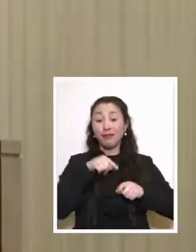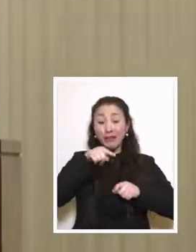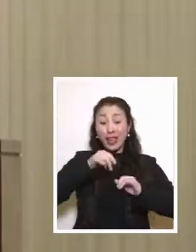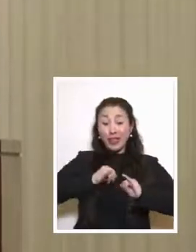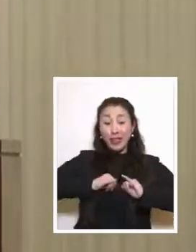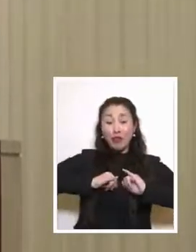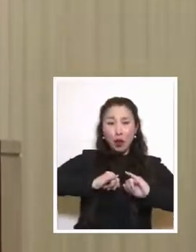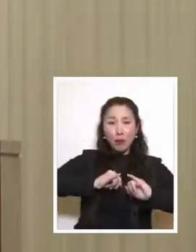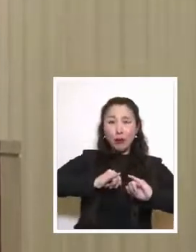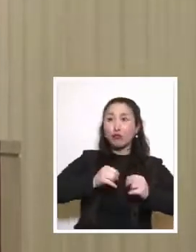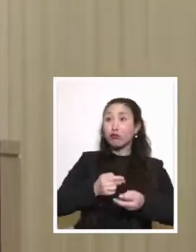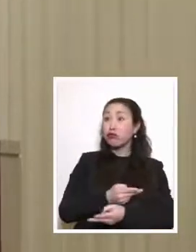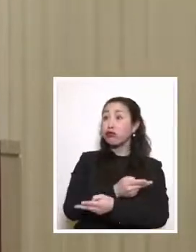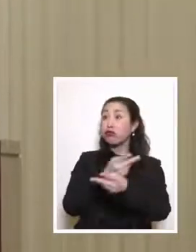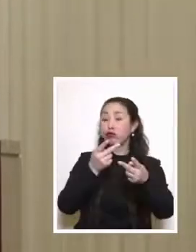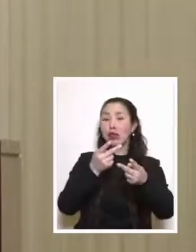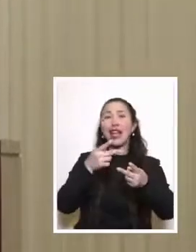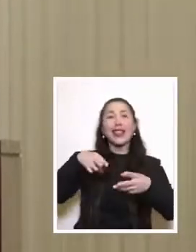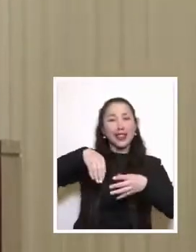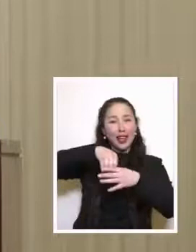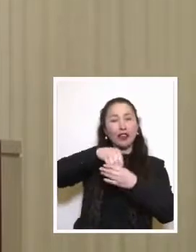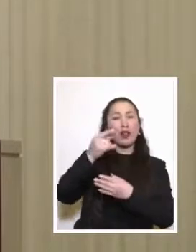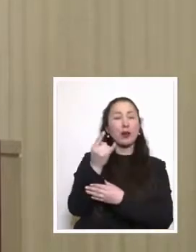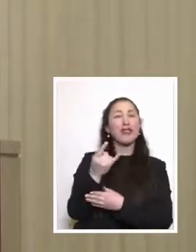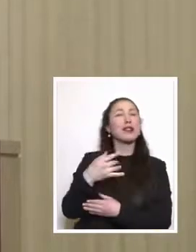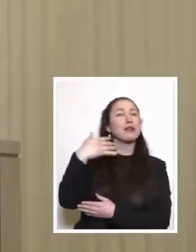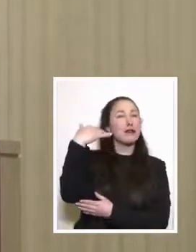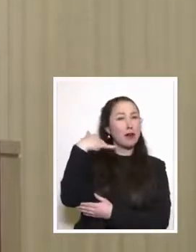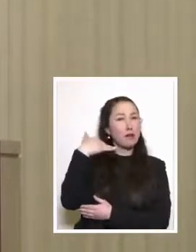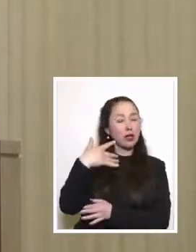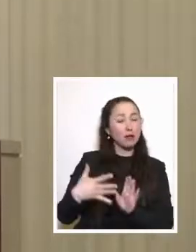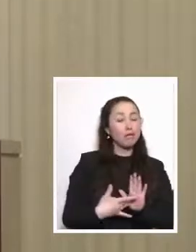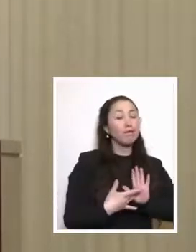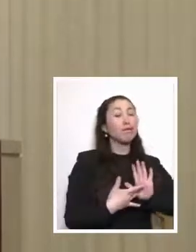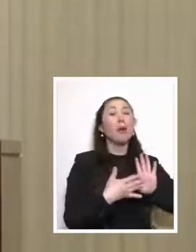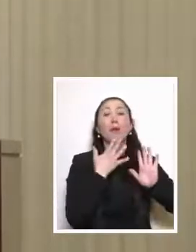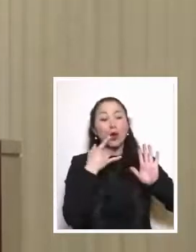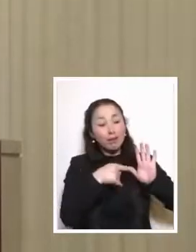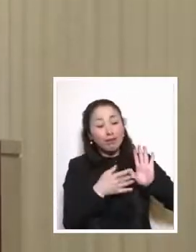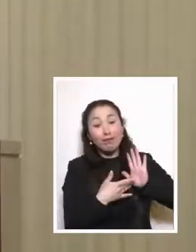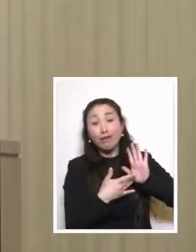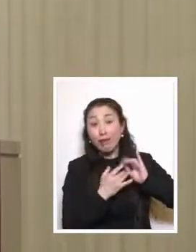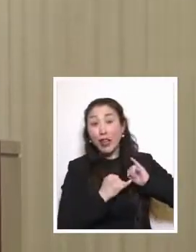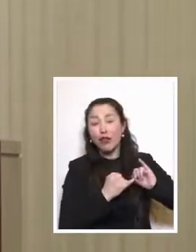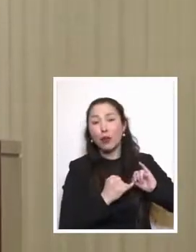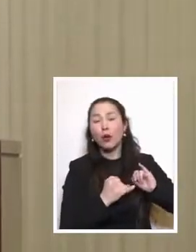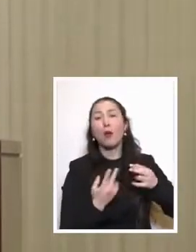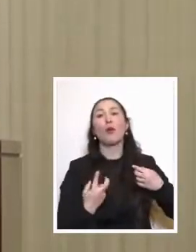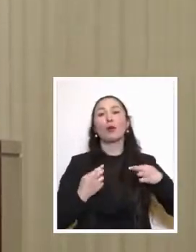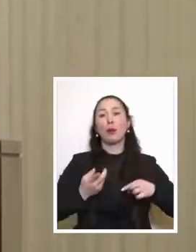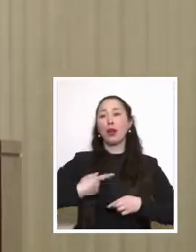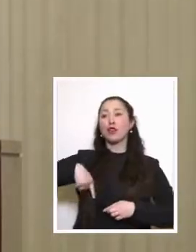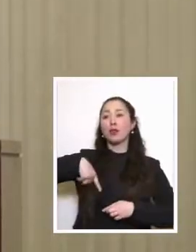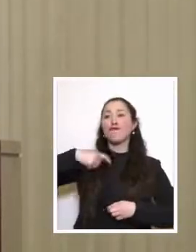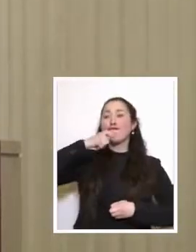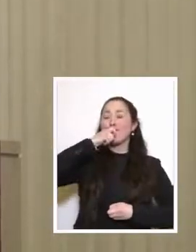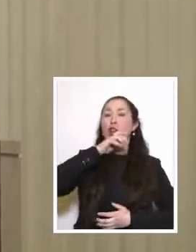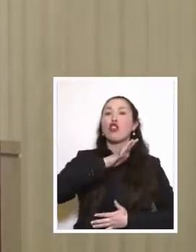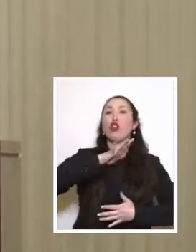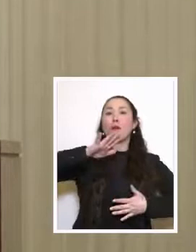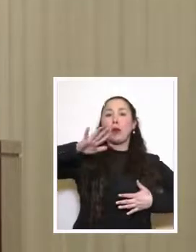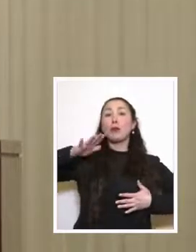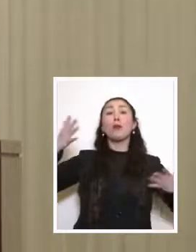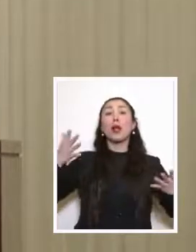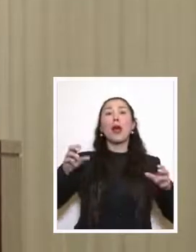informe tenga lugar en nuestra universidad nos ofrece una oportunidad para reafirmar nuestro compromiso con la